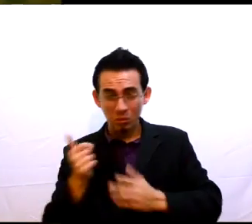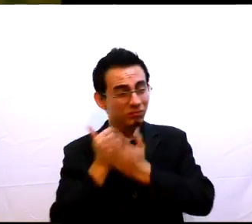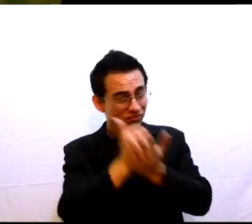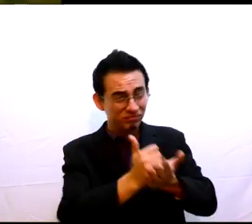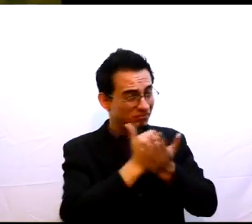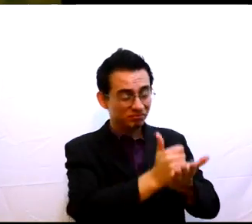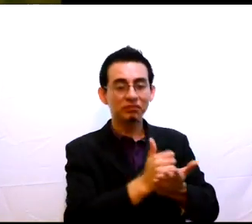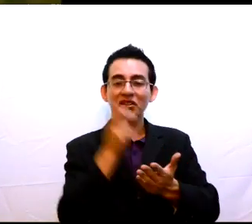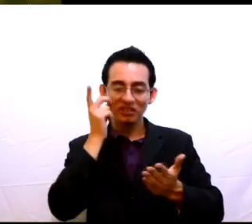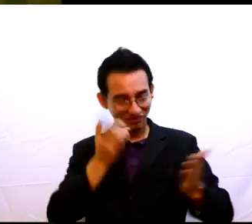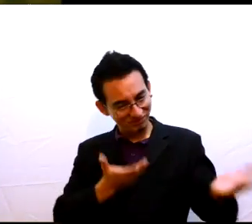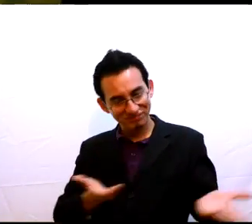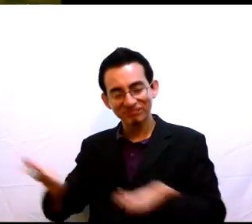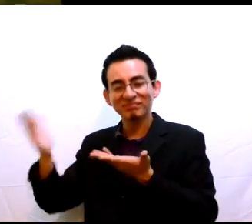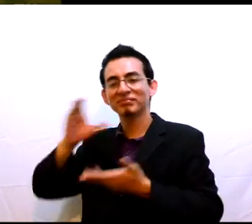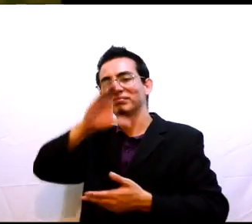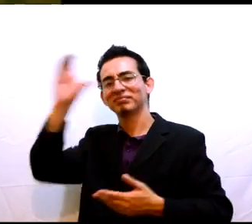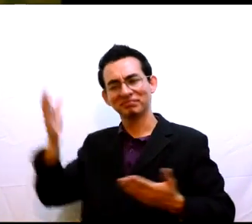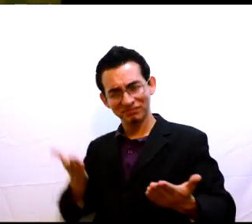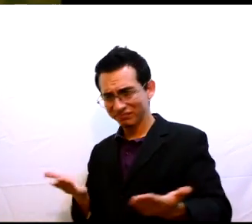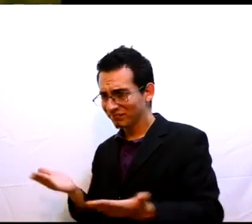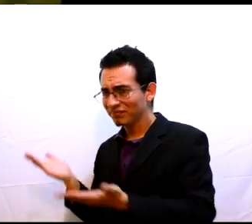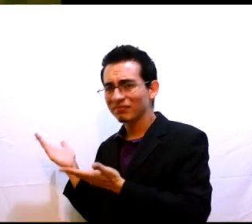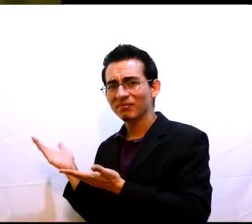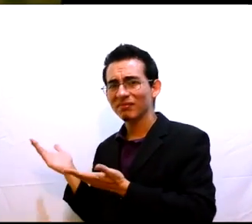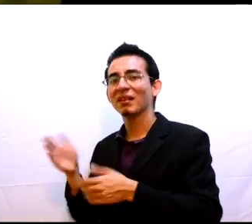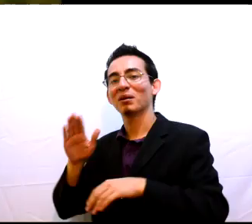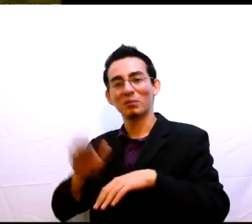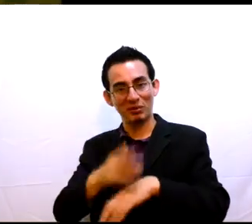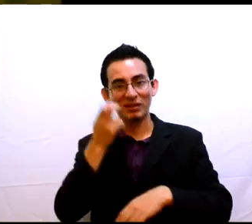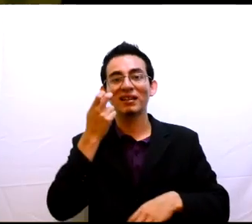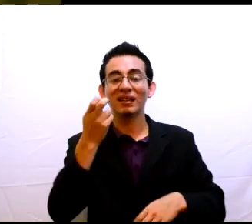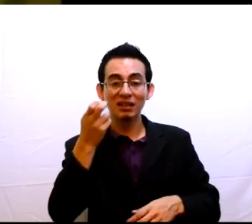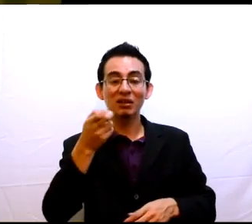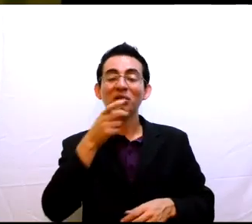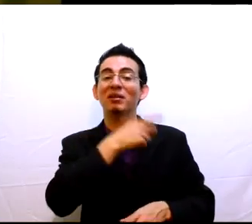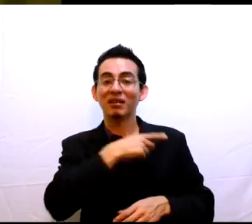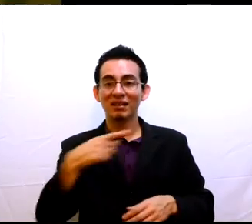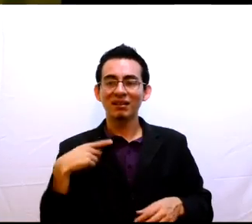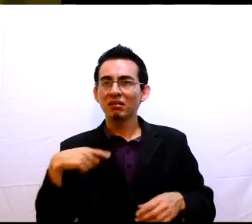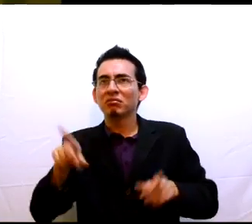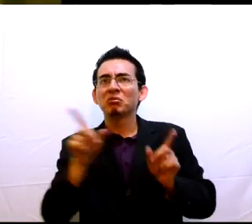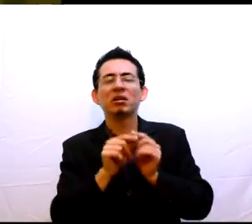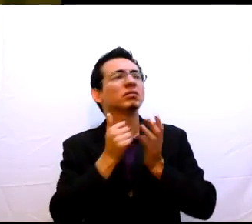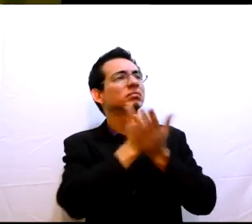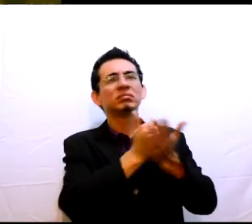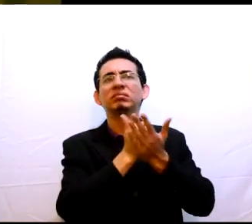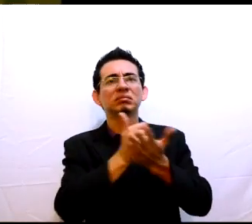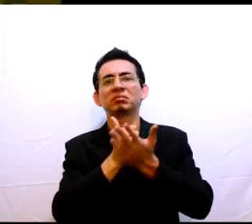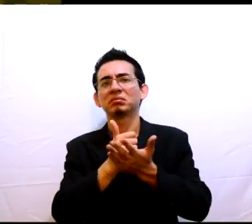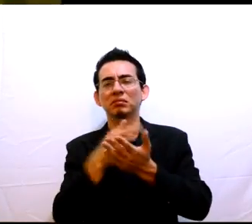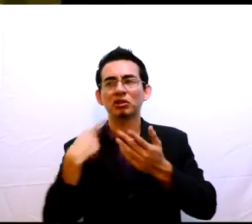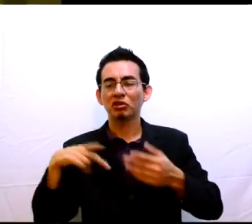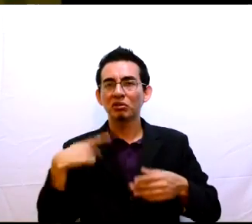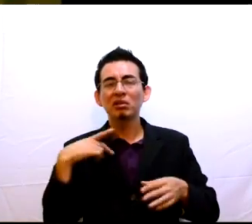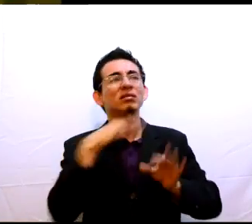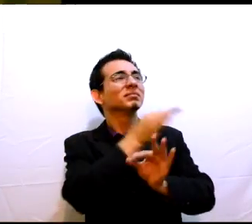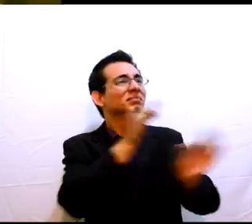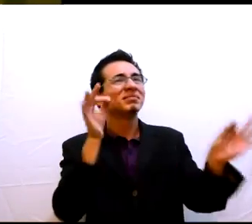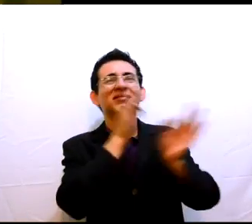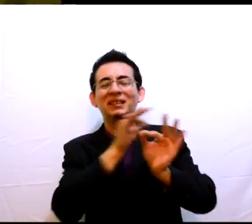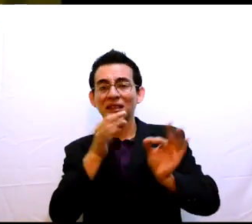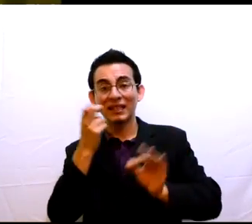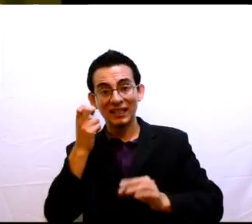y los que están de misiones no saben quién específicamente tiene más recibe en su sostén pero hasta el día